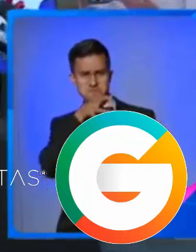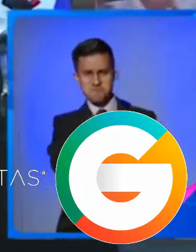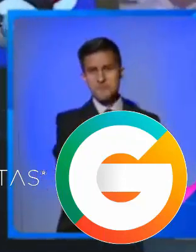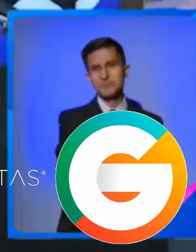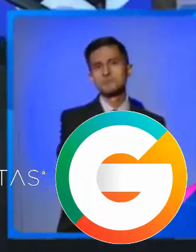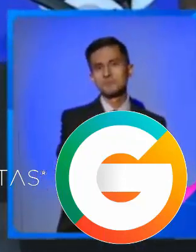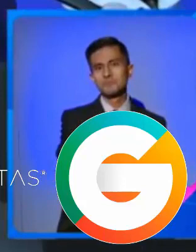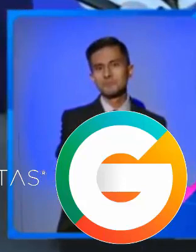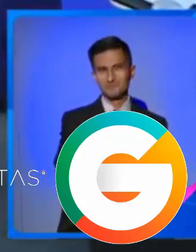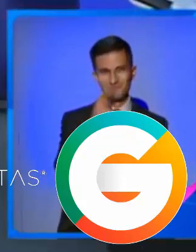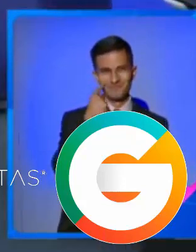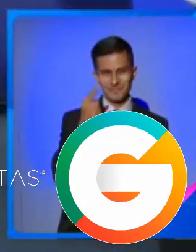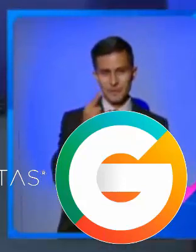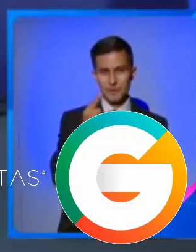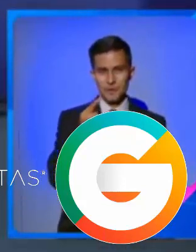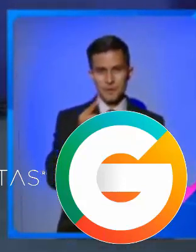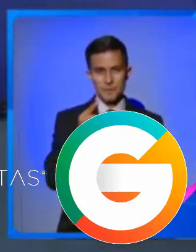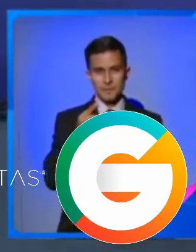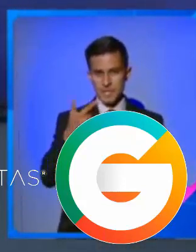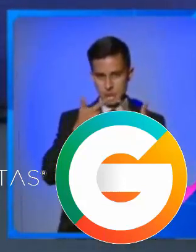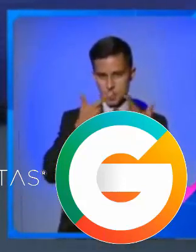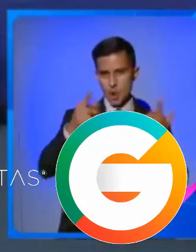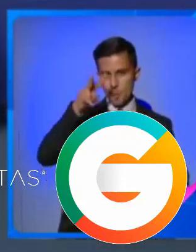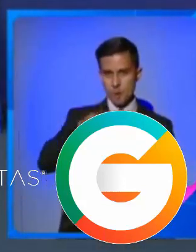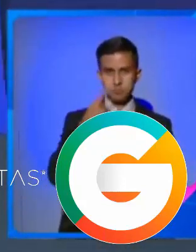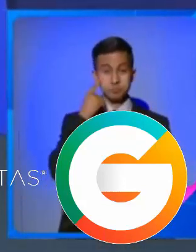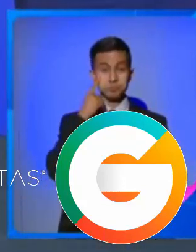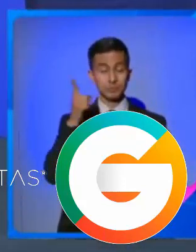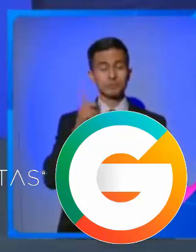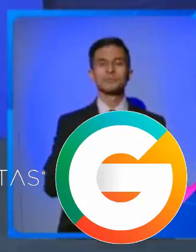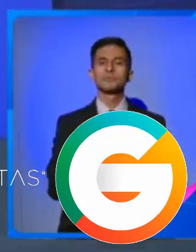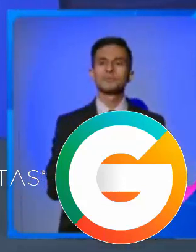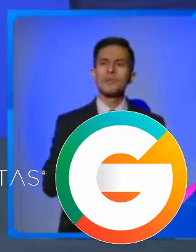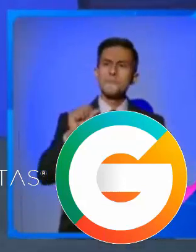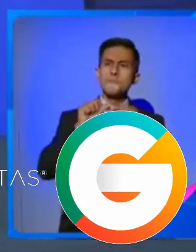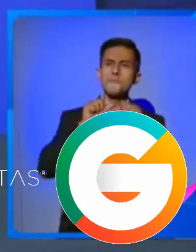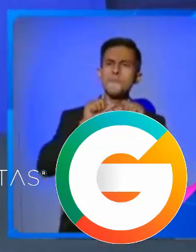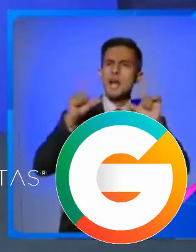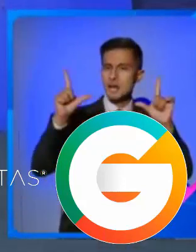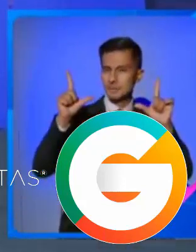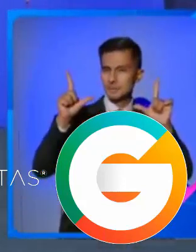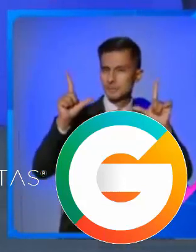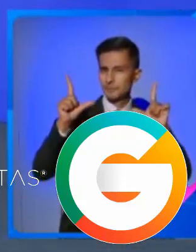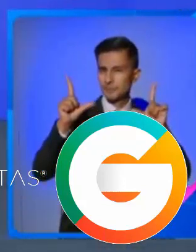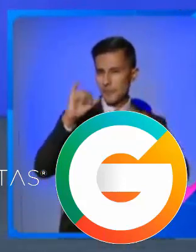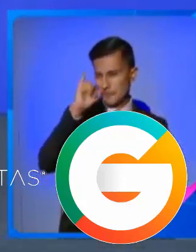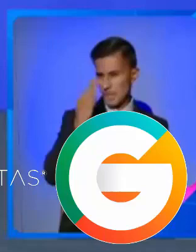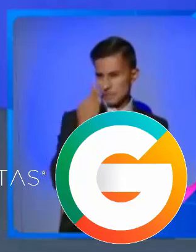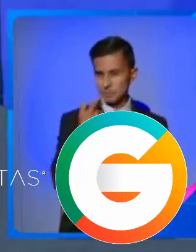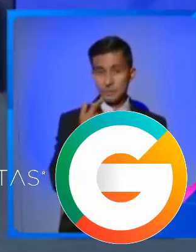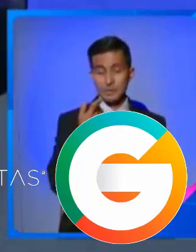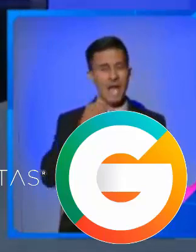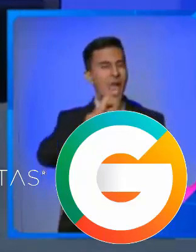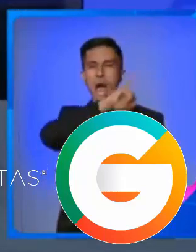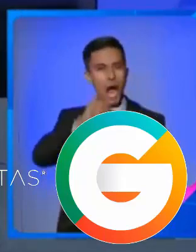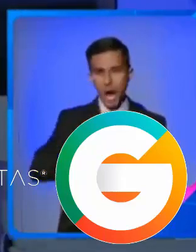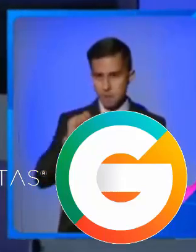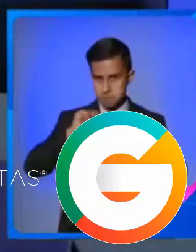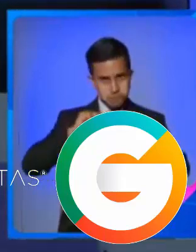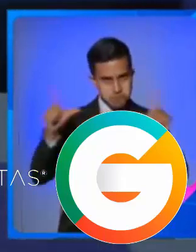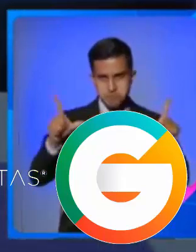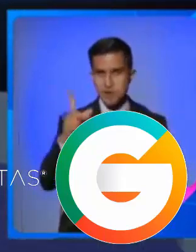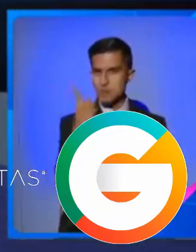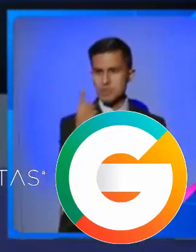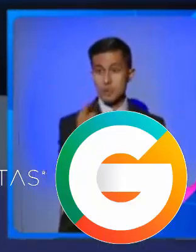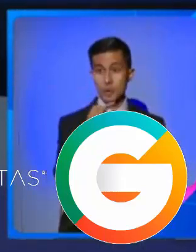un operativo real. Este es un momento de ver unas imágenes reales que no han salido a la luz pública. Ustedes pueden ver adentro